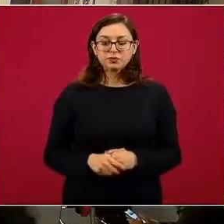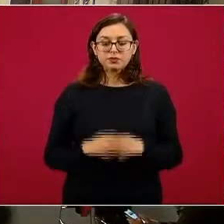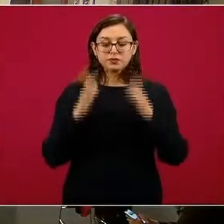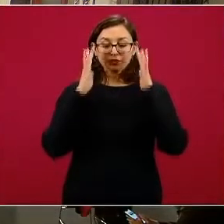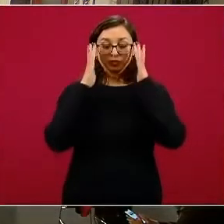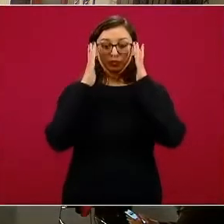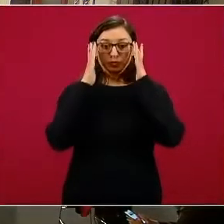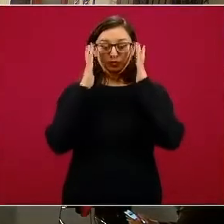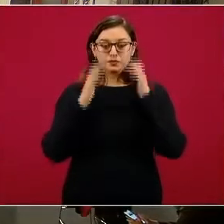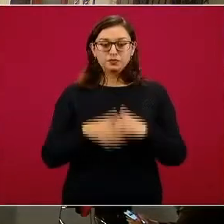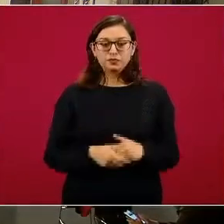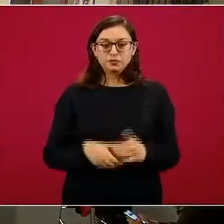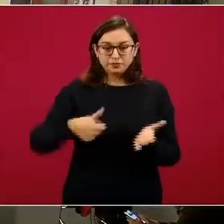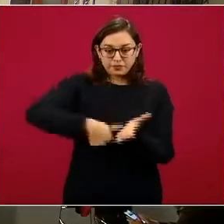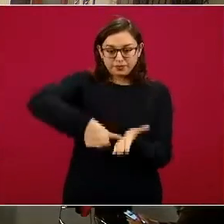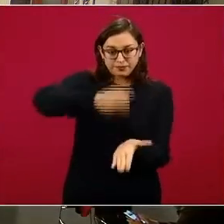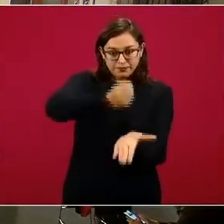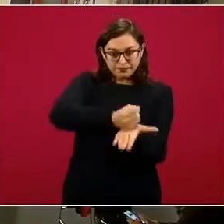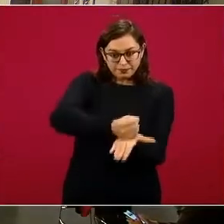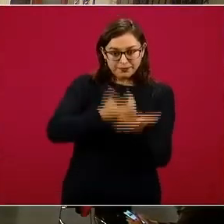Sí, son tan amables.